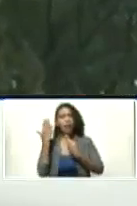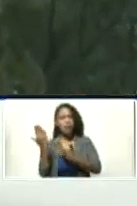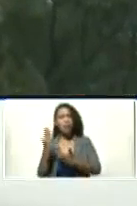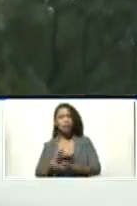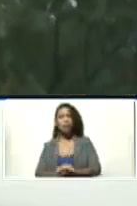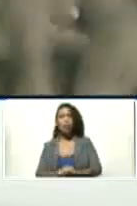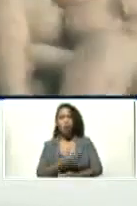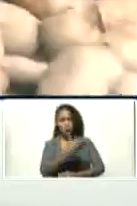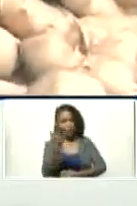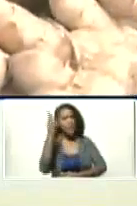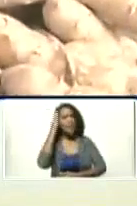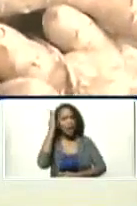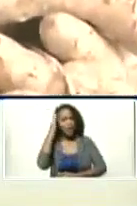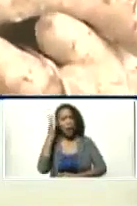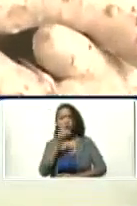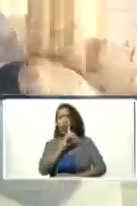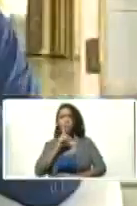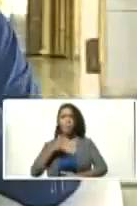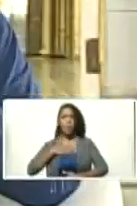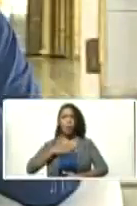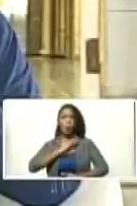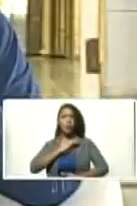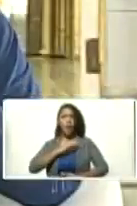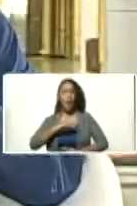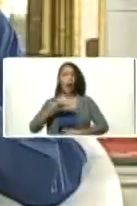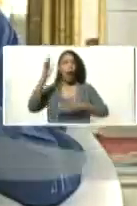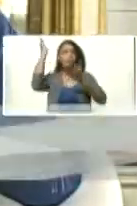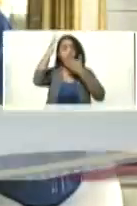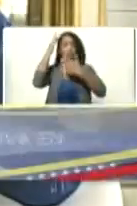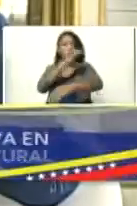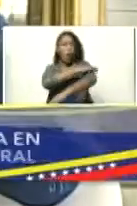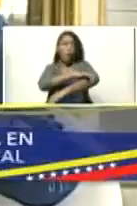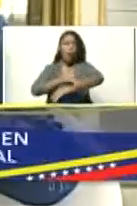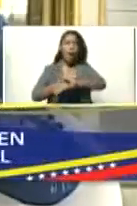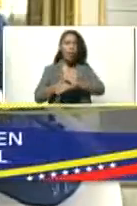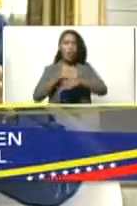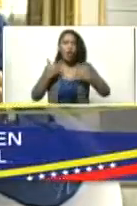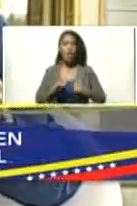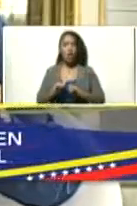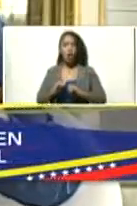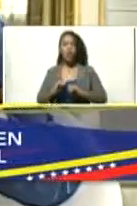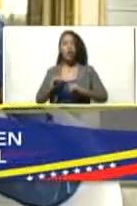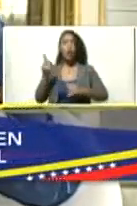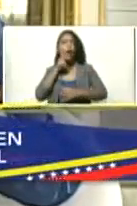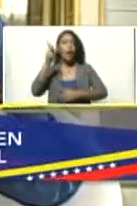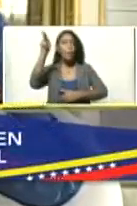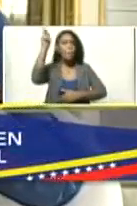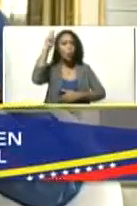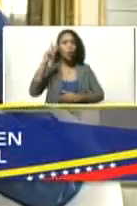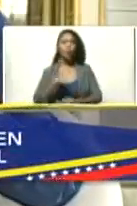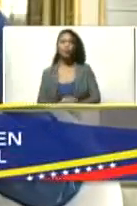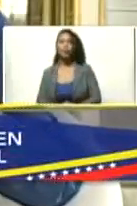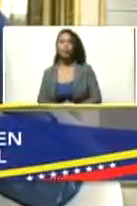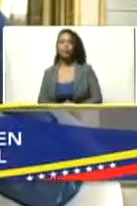Ustedes sabían mi nombre de cacique, ¿verdad? Indio brazo duro, hijo de Guaycaipuro.